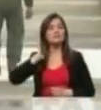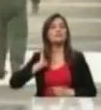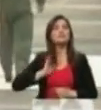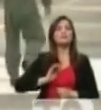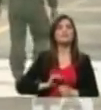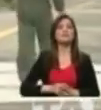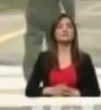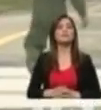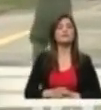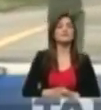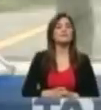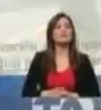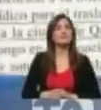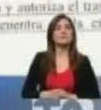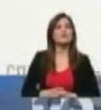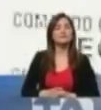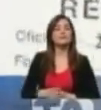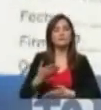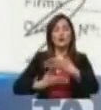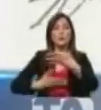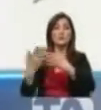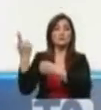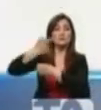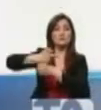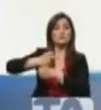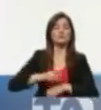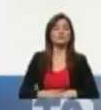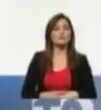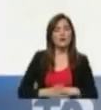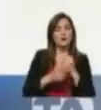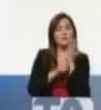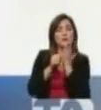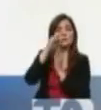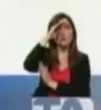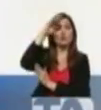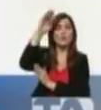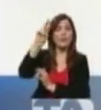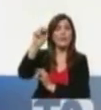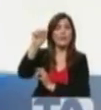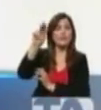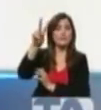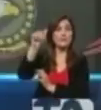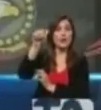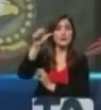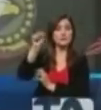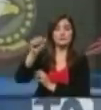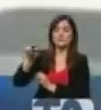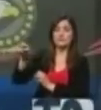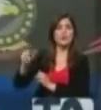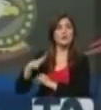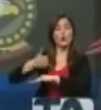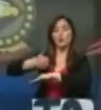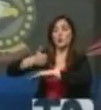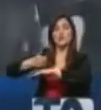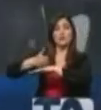El traslado se oficializó a través de este documento, enviado por el ministro del Interior, César Navas, autorizando el pedido del